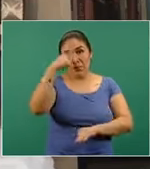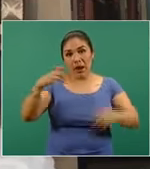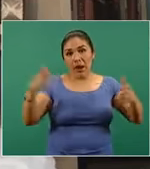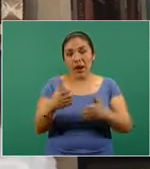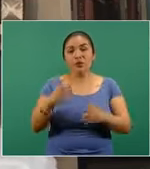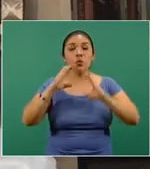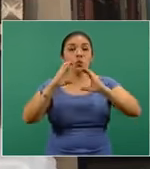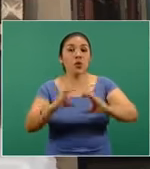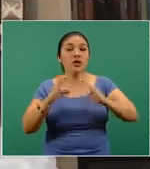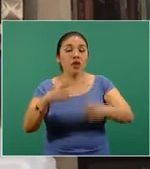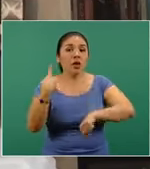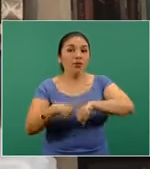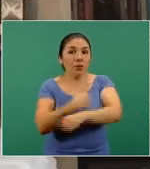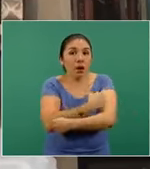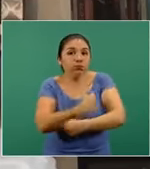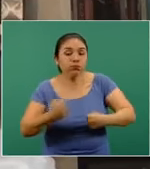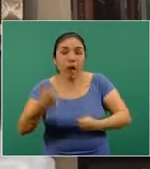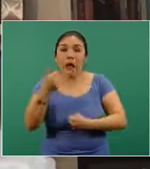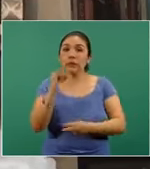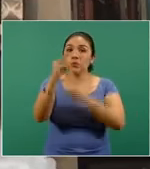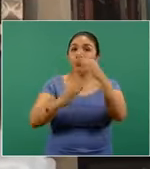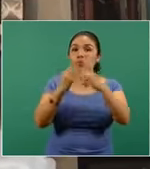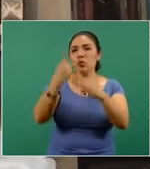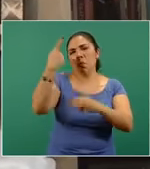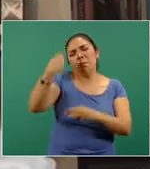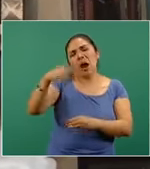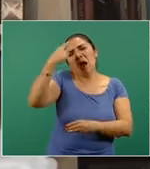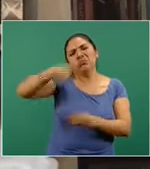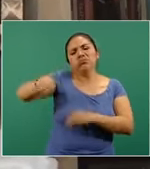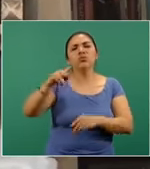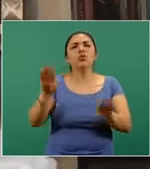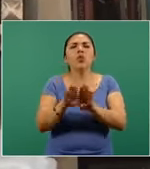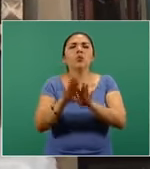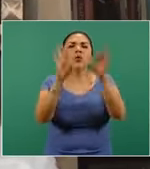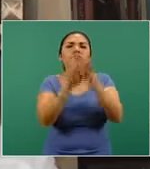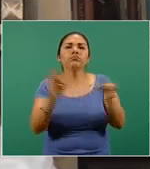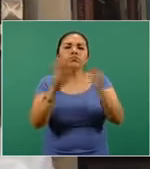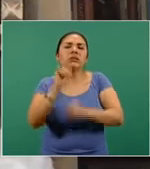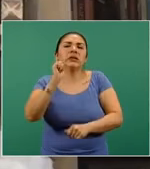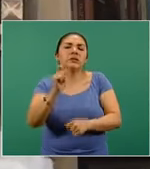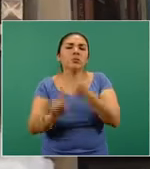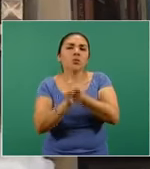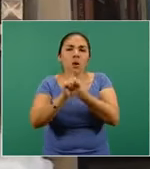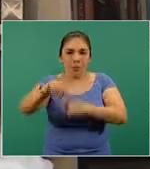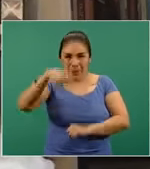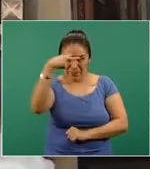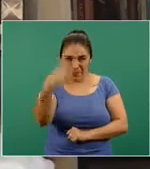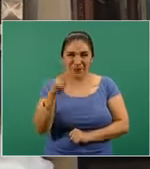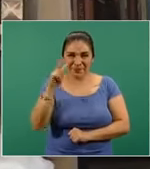de obesidad a nivel mundial, para que nos den una perspectiva sobre los retos de México. Muchas gracias.